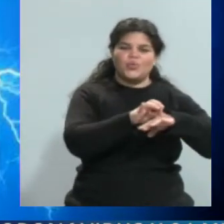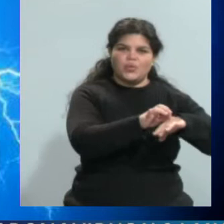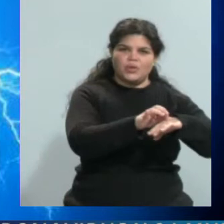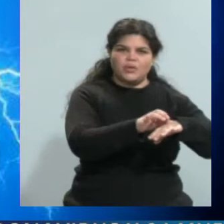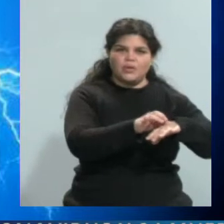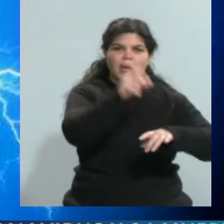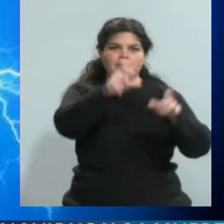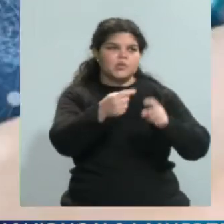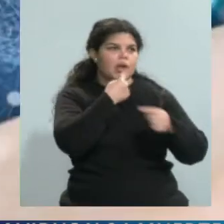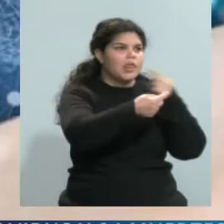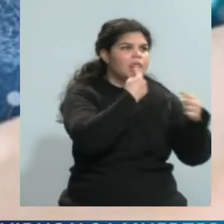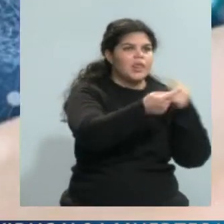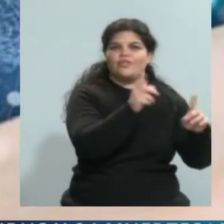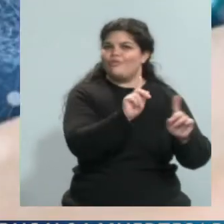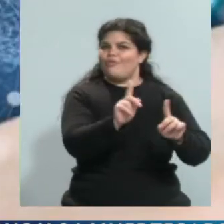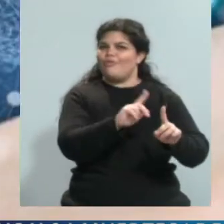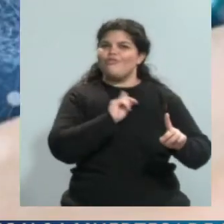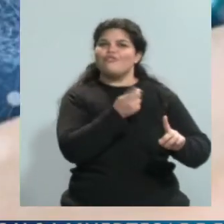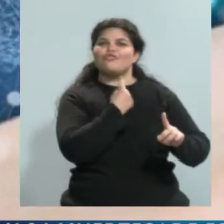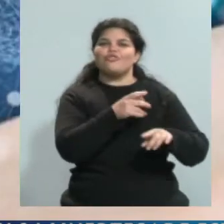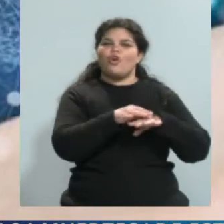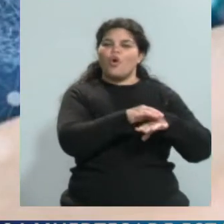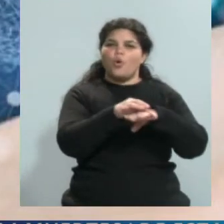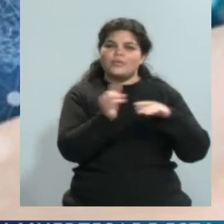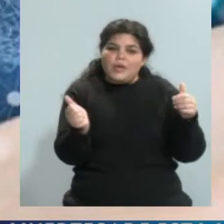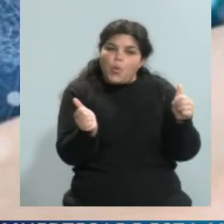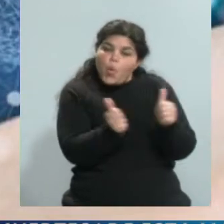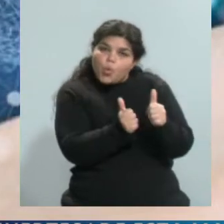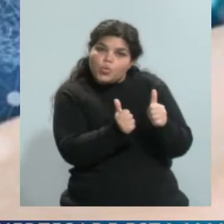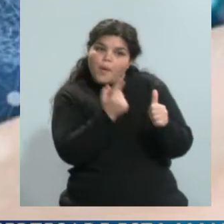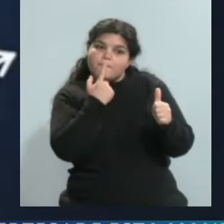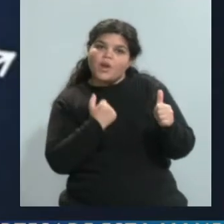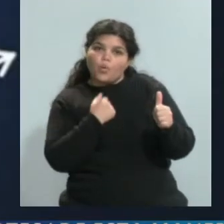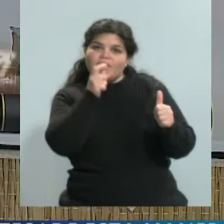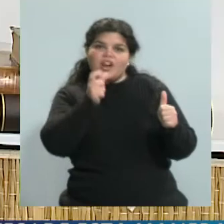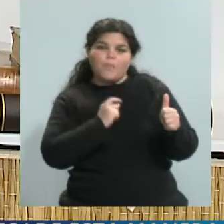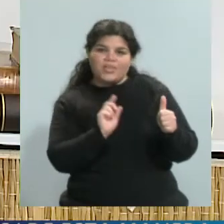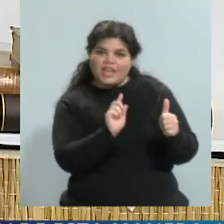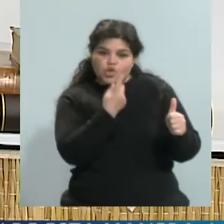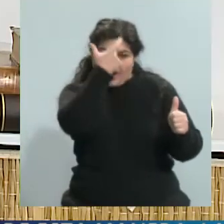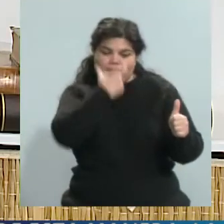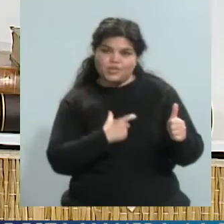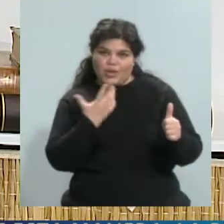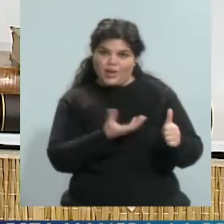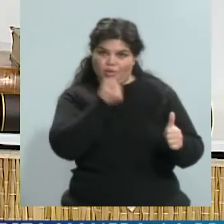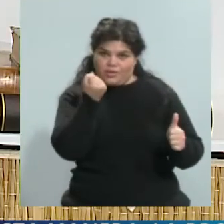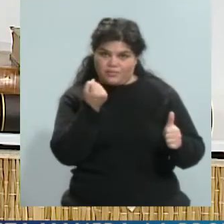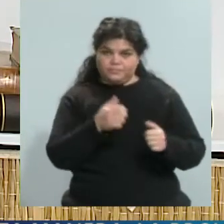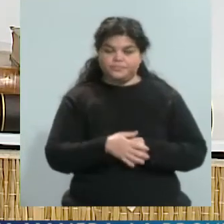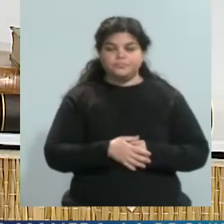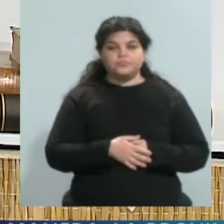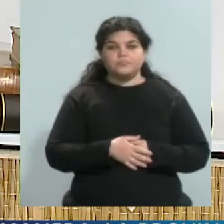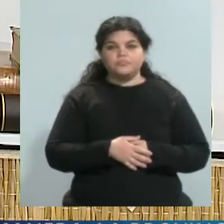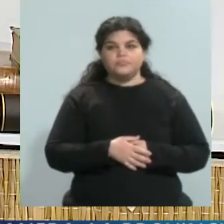simplemente acompañamos, como un carruaje, ¿bien? Y Julio, por ejemplo, ¿en qué ayuda